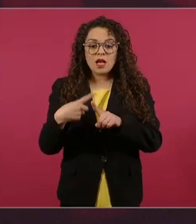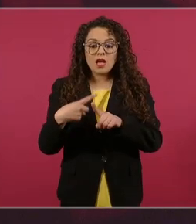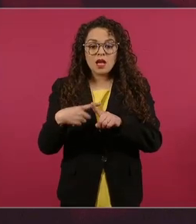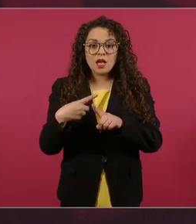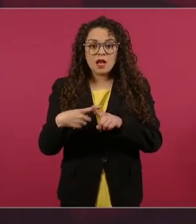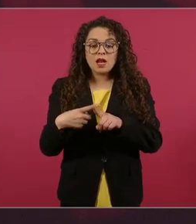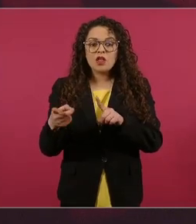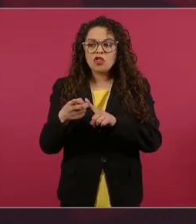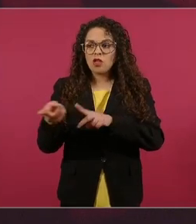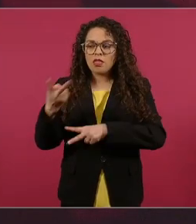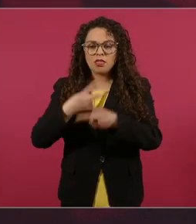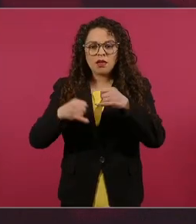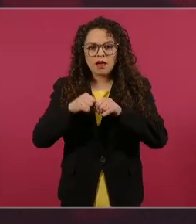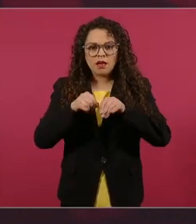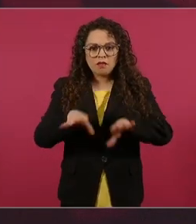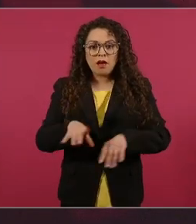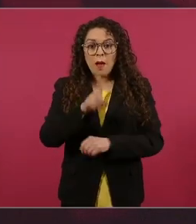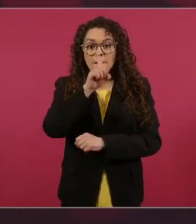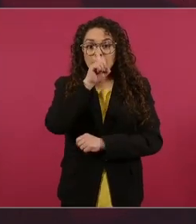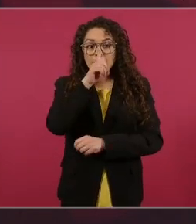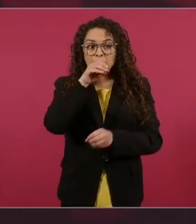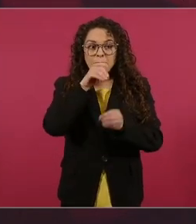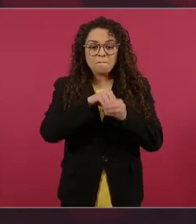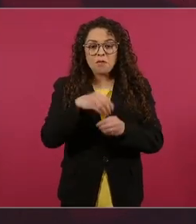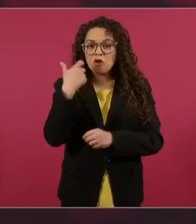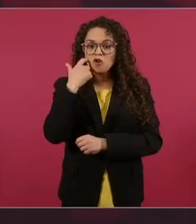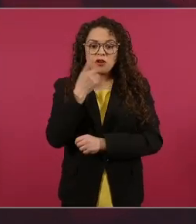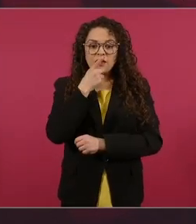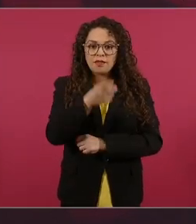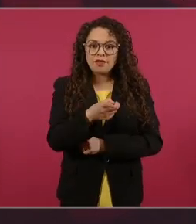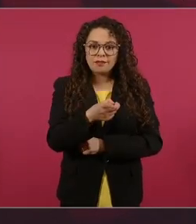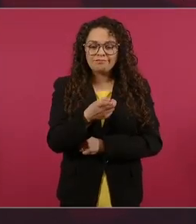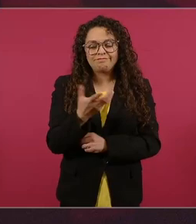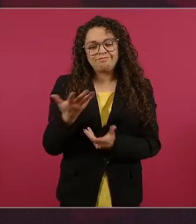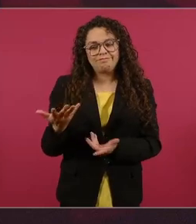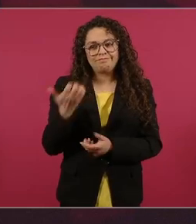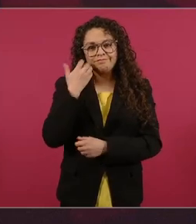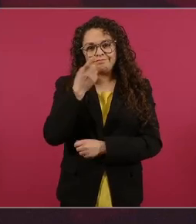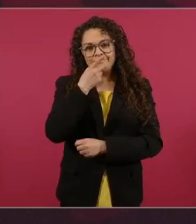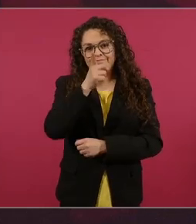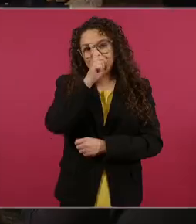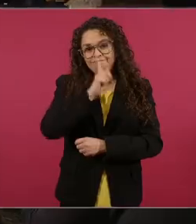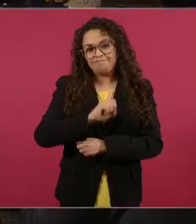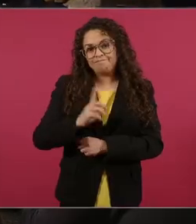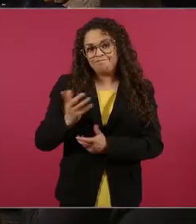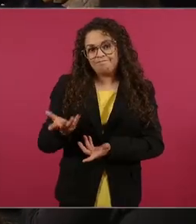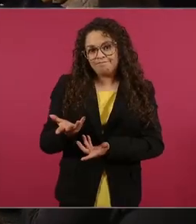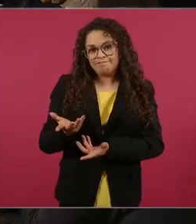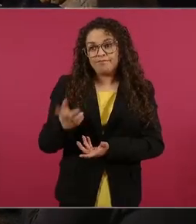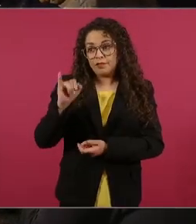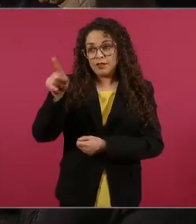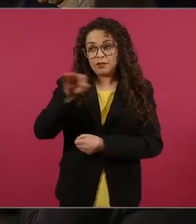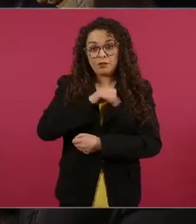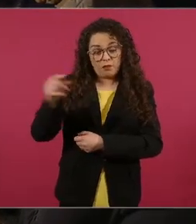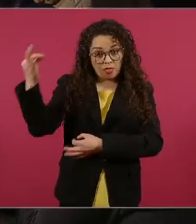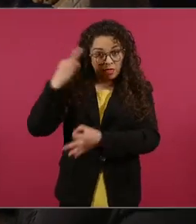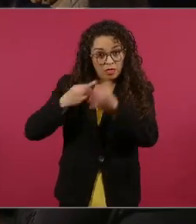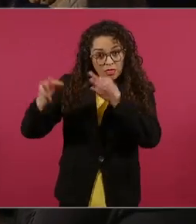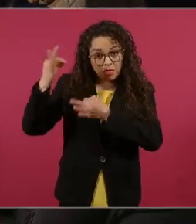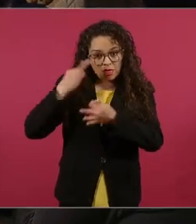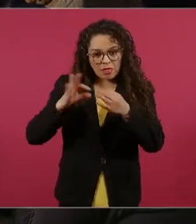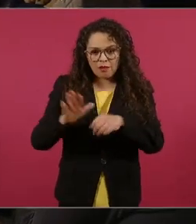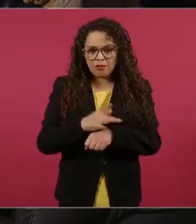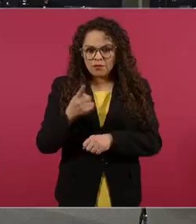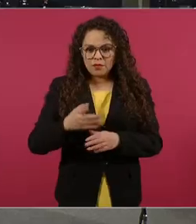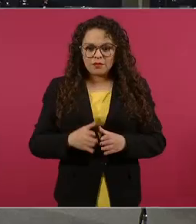las fuentes. Y sí, ¿no? Calumnian. Eso sí lo pueden hacer. ¿Usted ejercería alguna